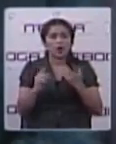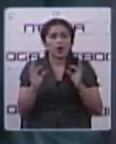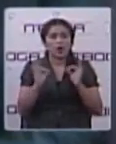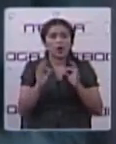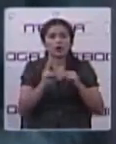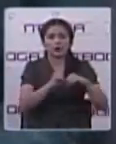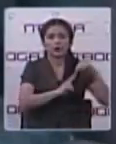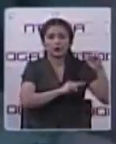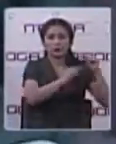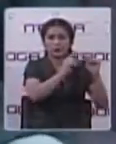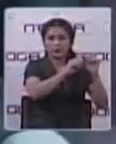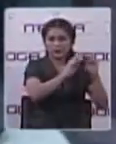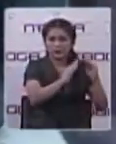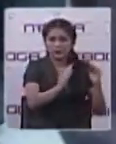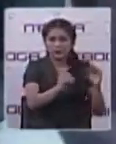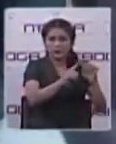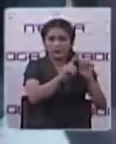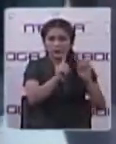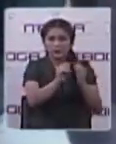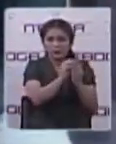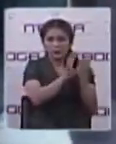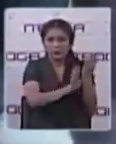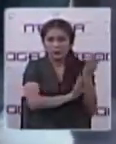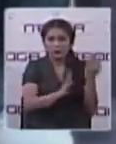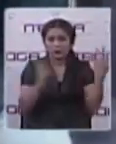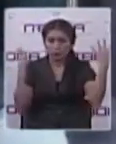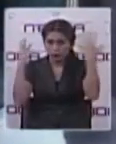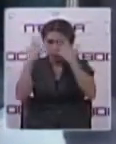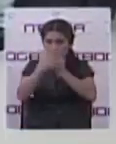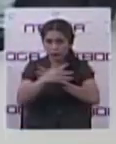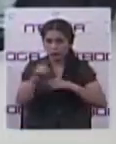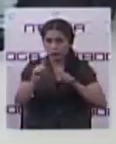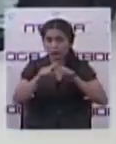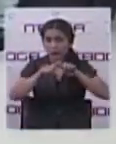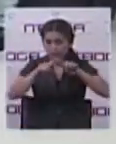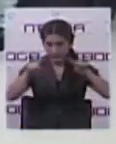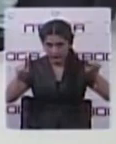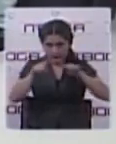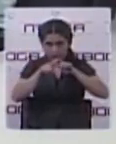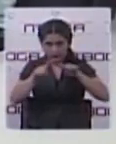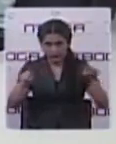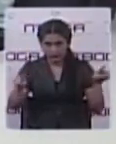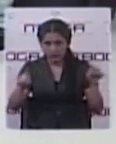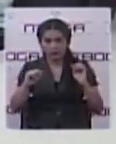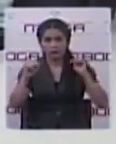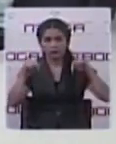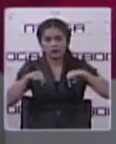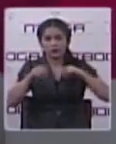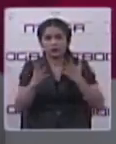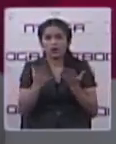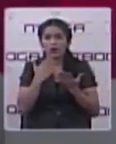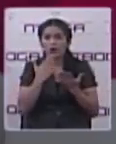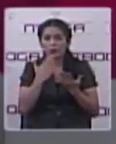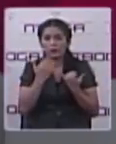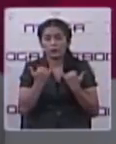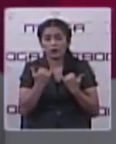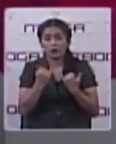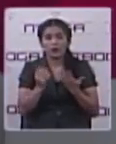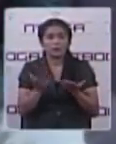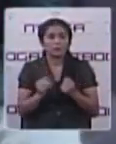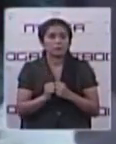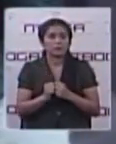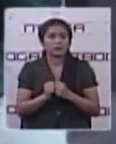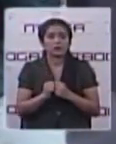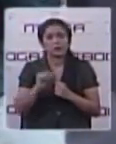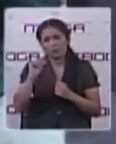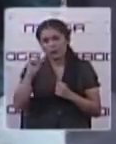parte de lo que es desarrollo de proyectos estamos atravesando por una época de contracción, o sea, no es mucho los proyectos y están en una